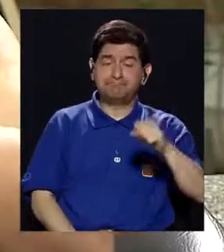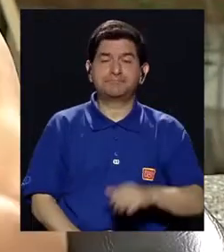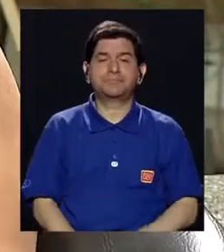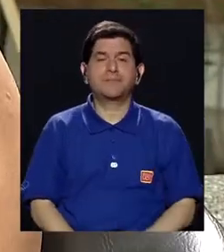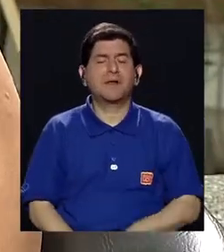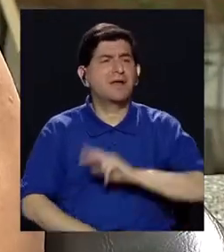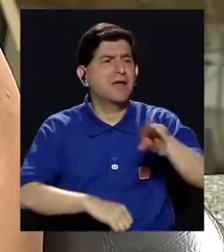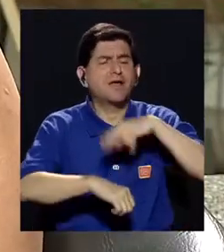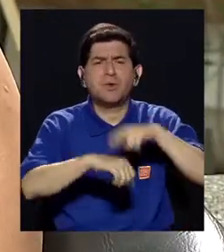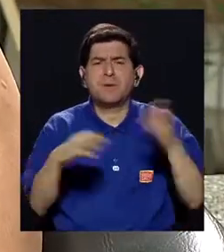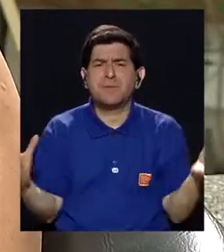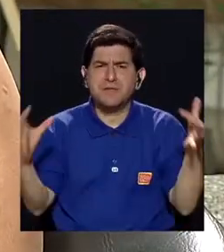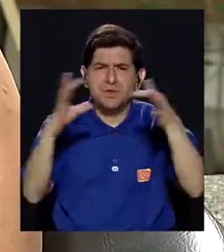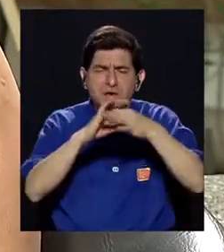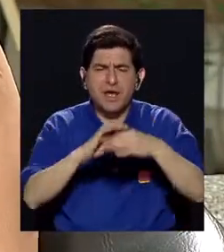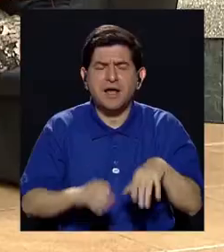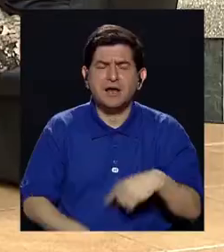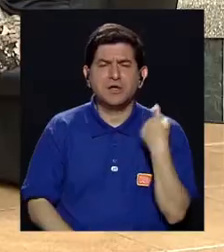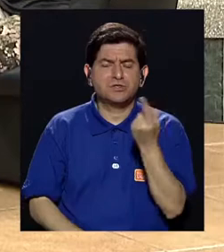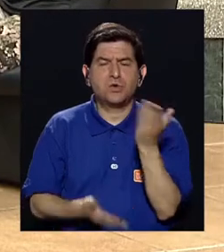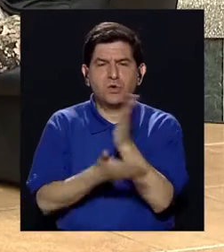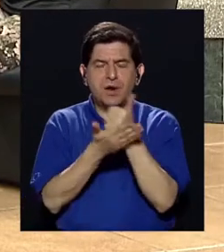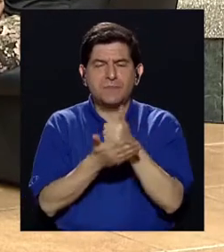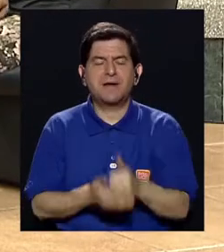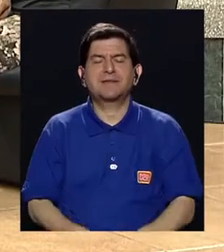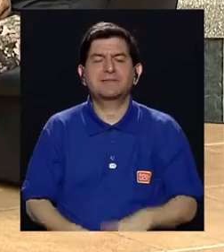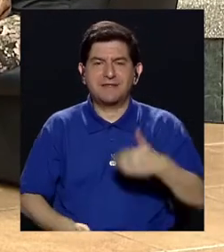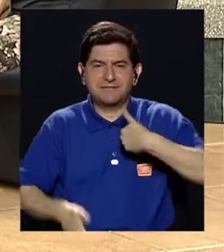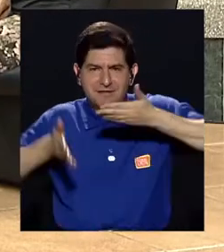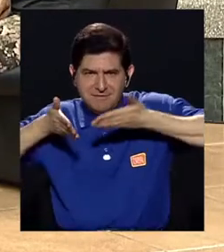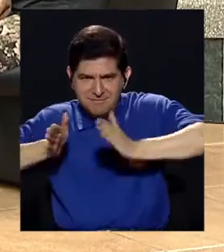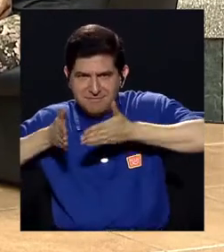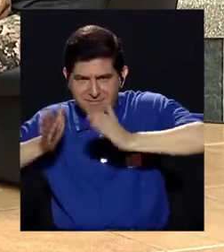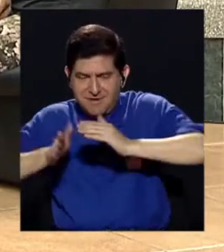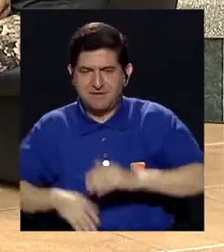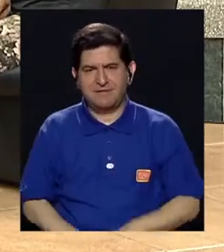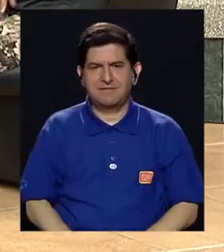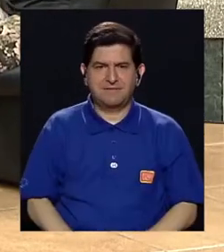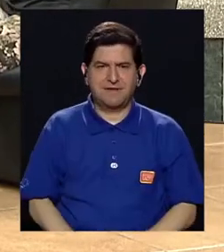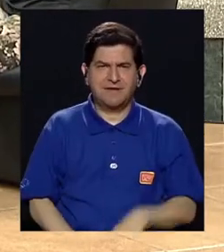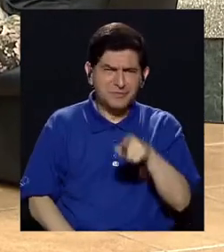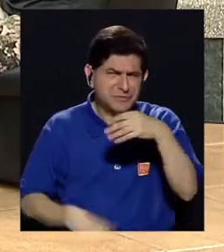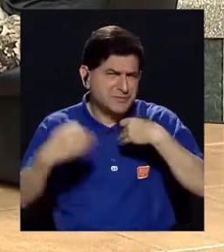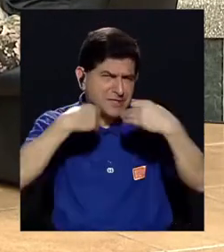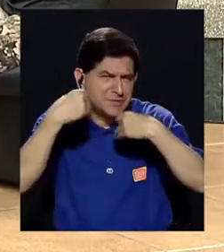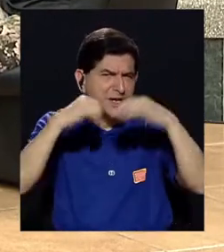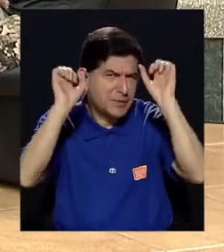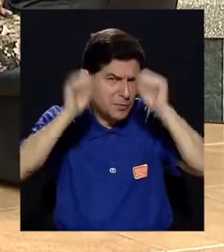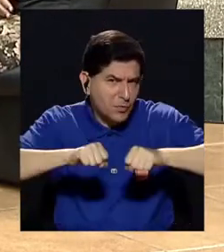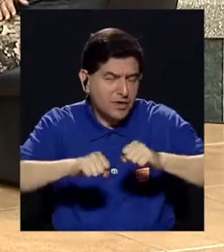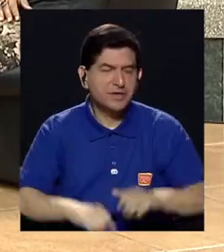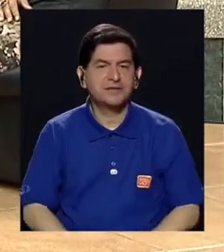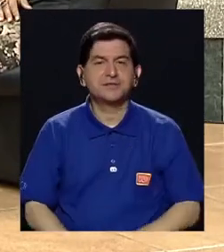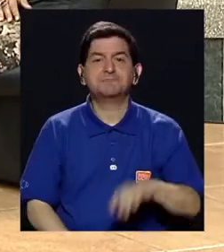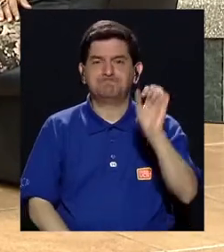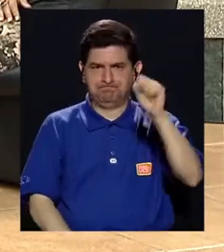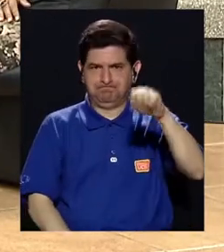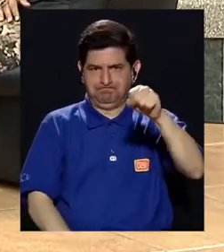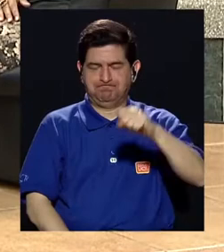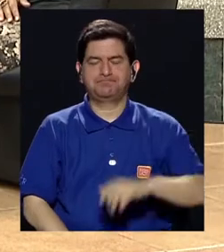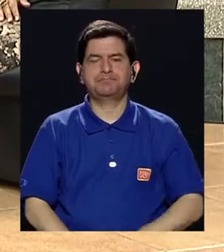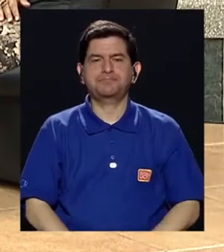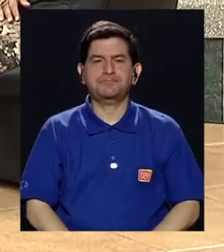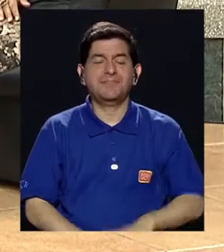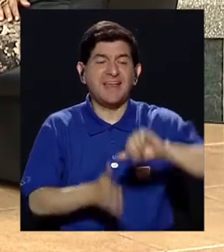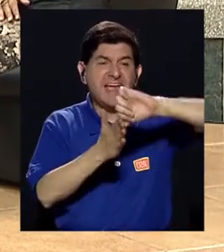si nos explica, veces. Sí. Sí, porque lo que ha habido un énfasis medio perverso por la idea que se tuvo hace mucho tiempo